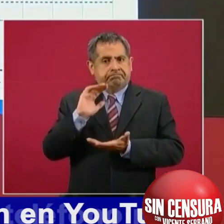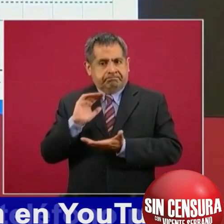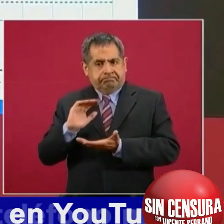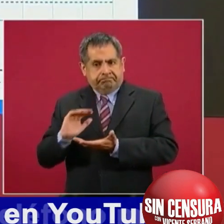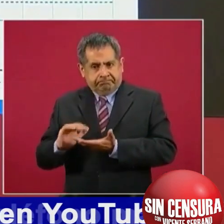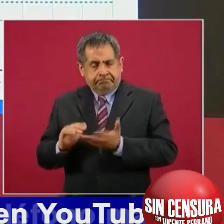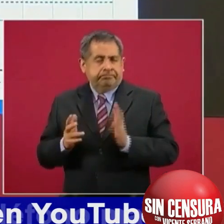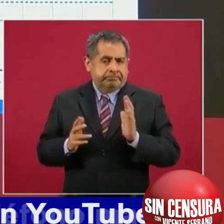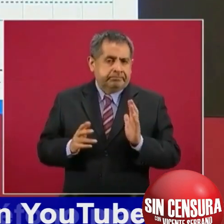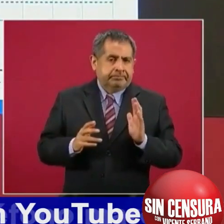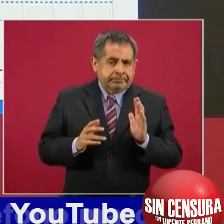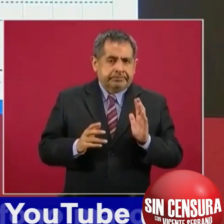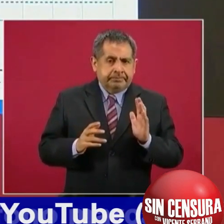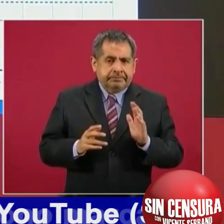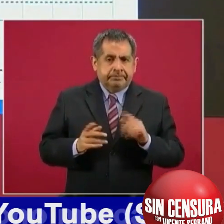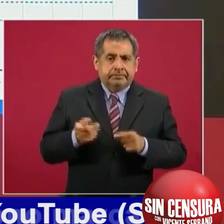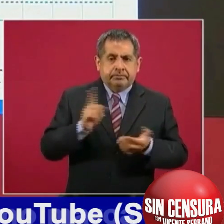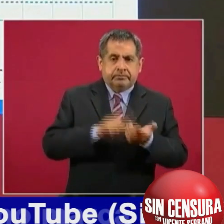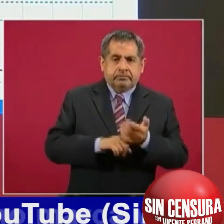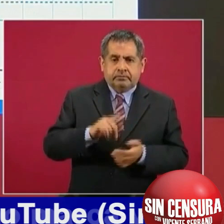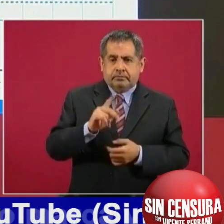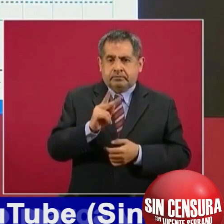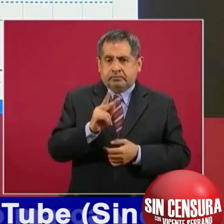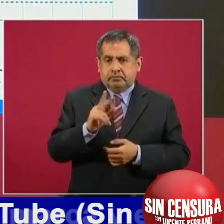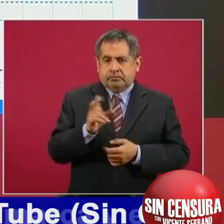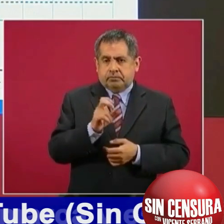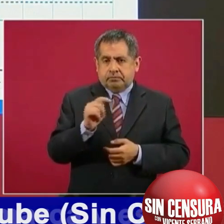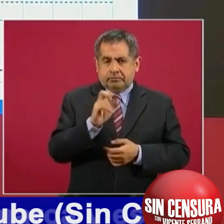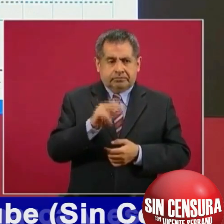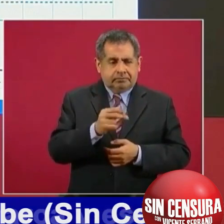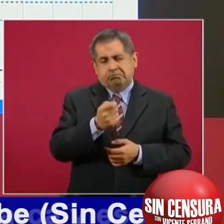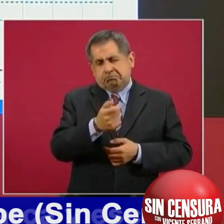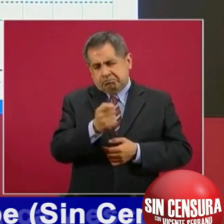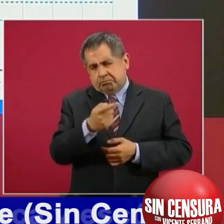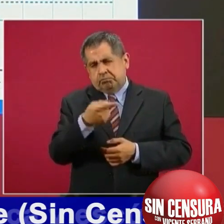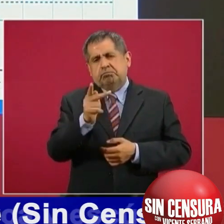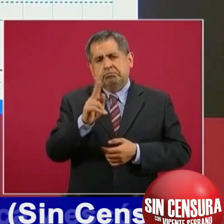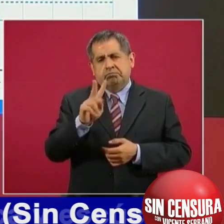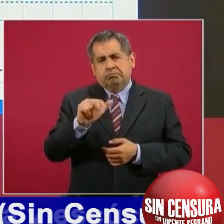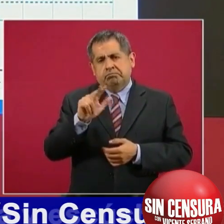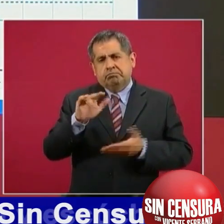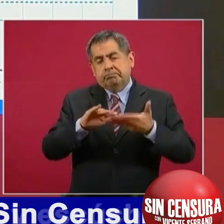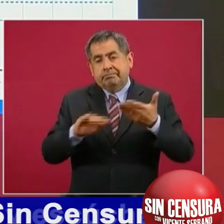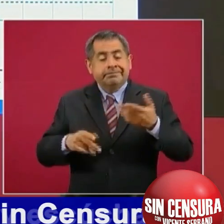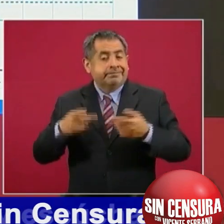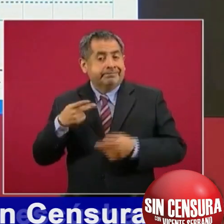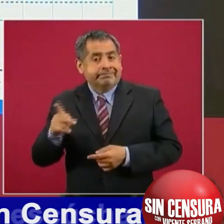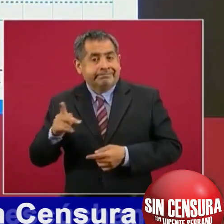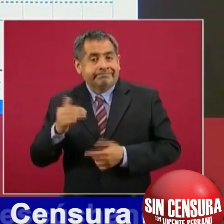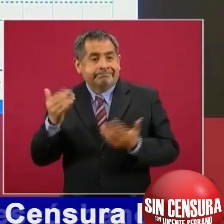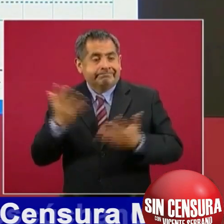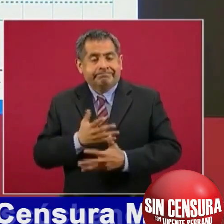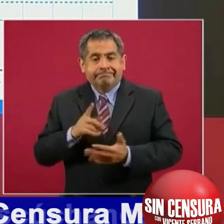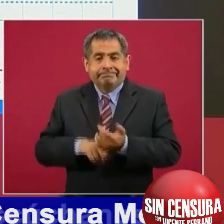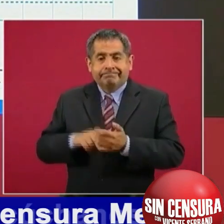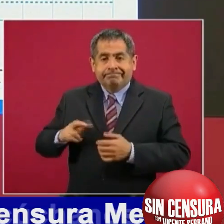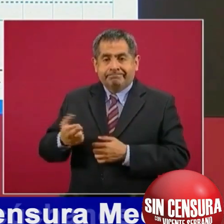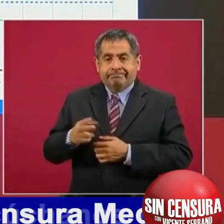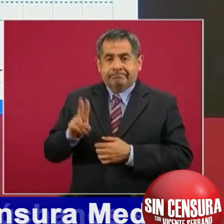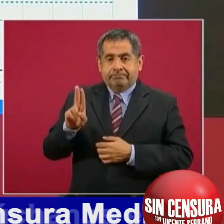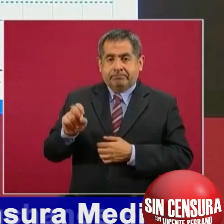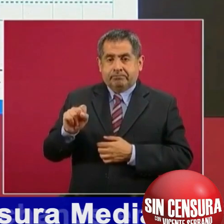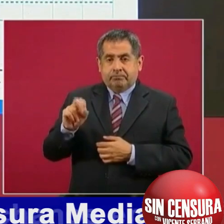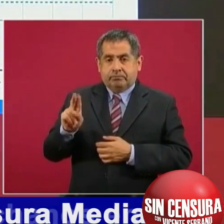en el Puscatán poco, pues está bajando. Sin embargo, el Usumacinta ahora es nuestra